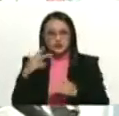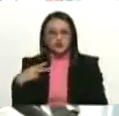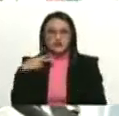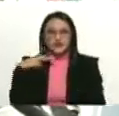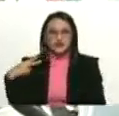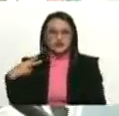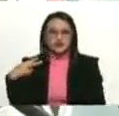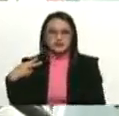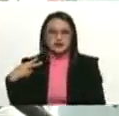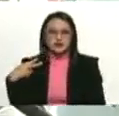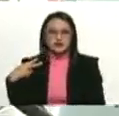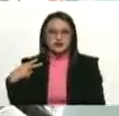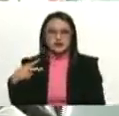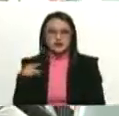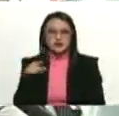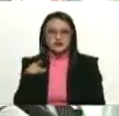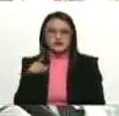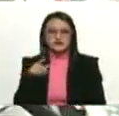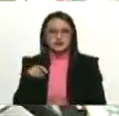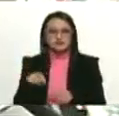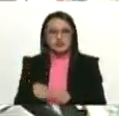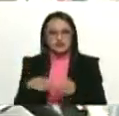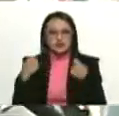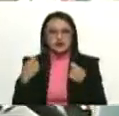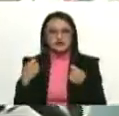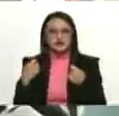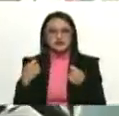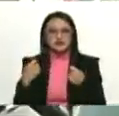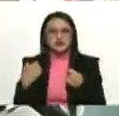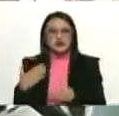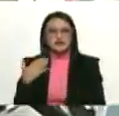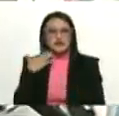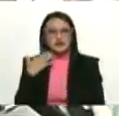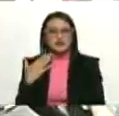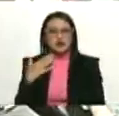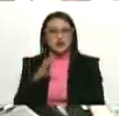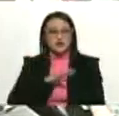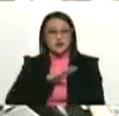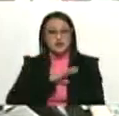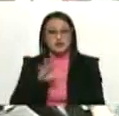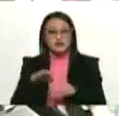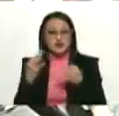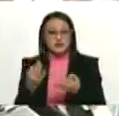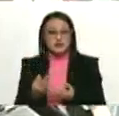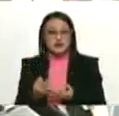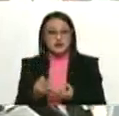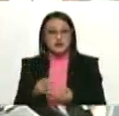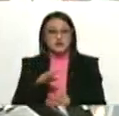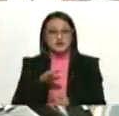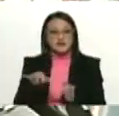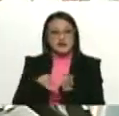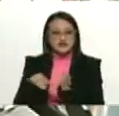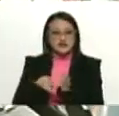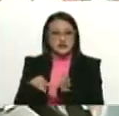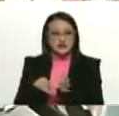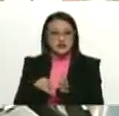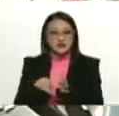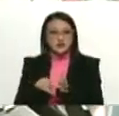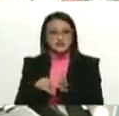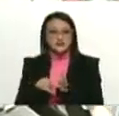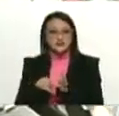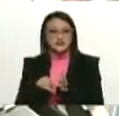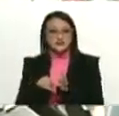víctimas de estos hechos eran afectados por sus propios familiares, por sus vecinos,